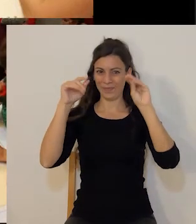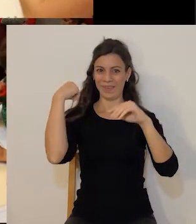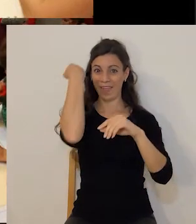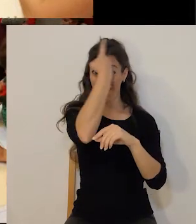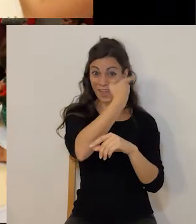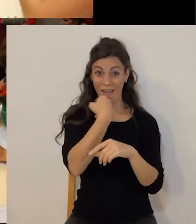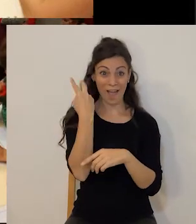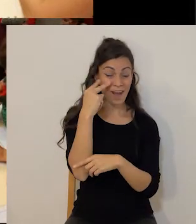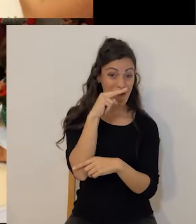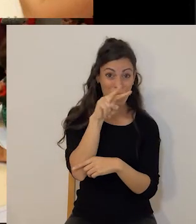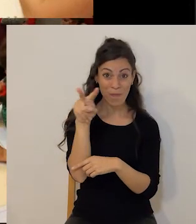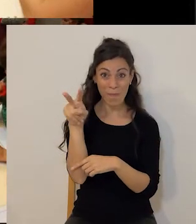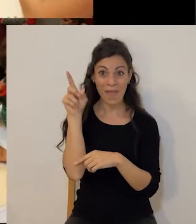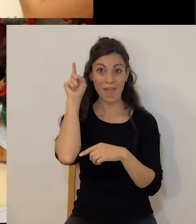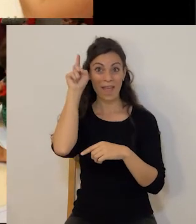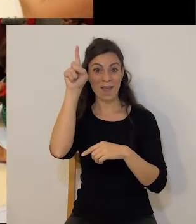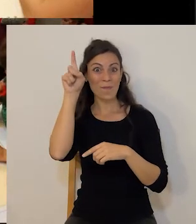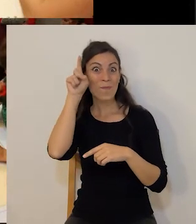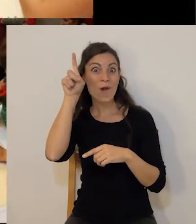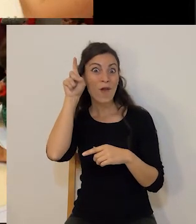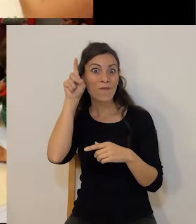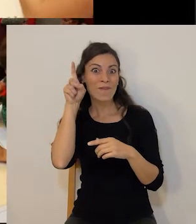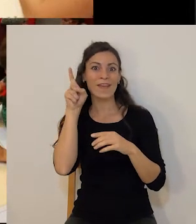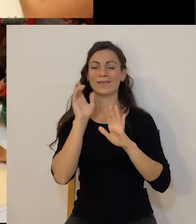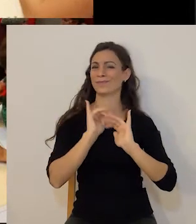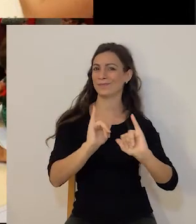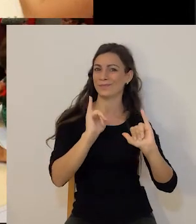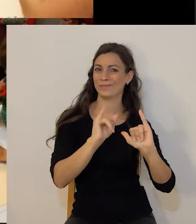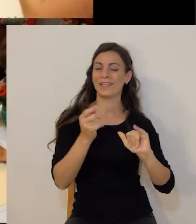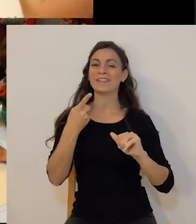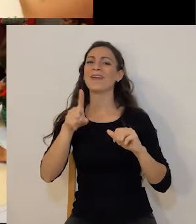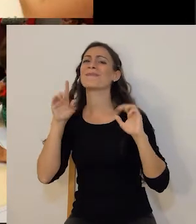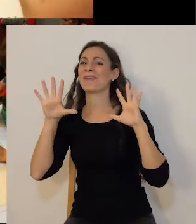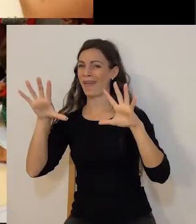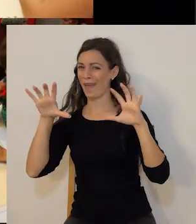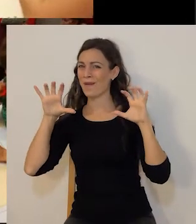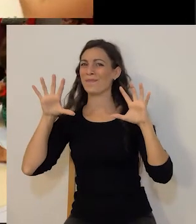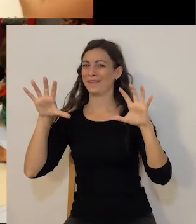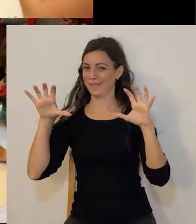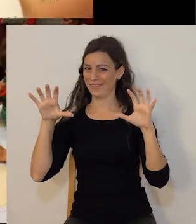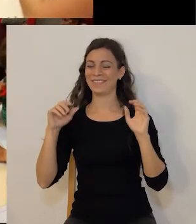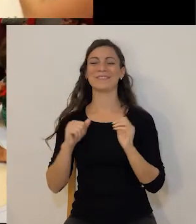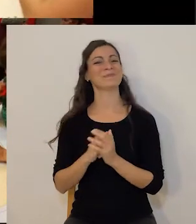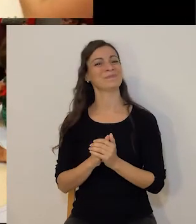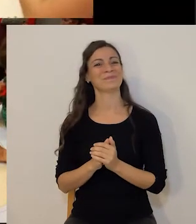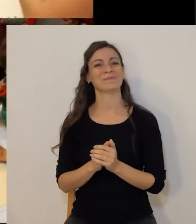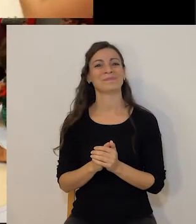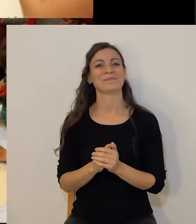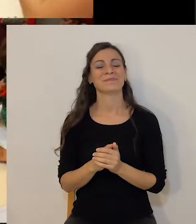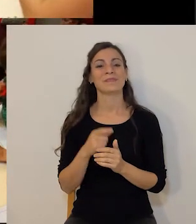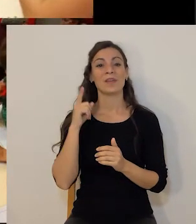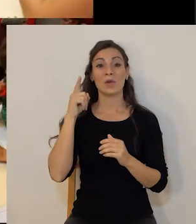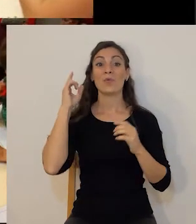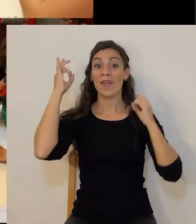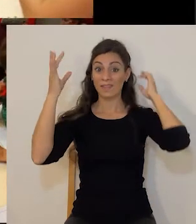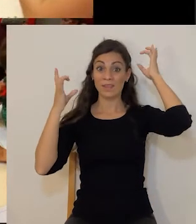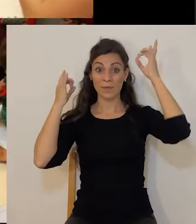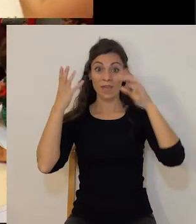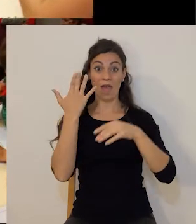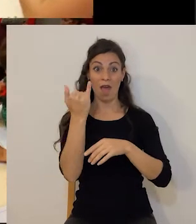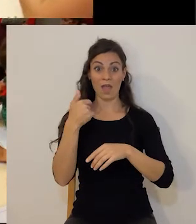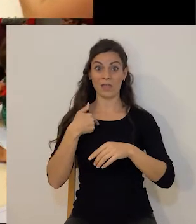en docentes que están divirtiéndose a la vez que están aprendiendo. Y aquí hay una actividad que os